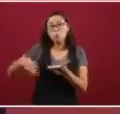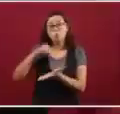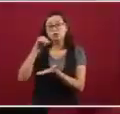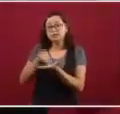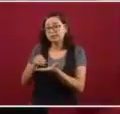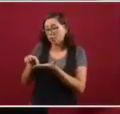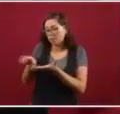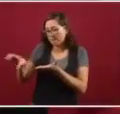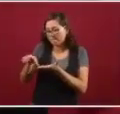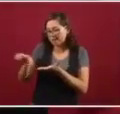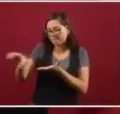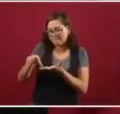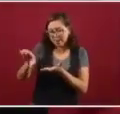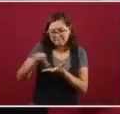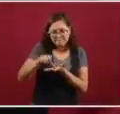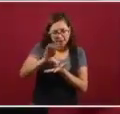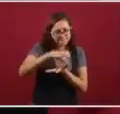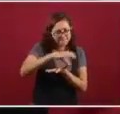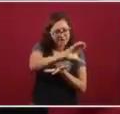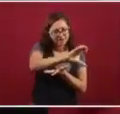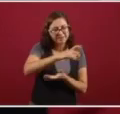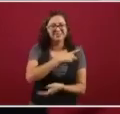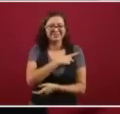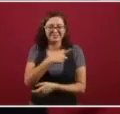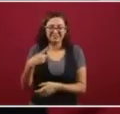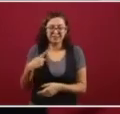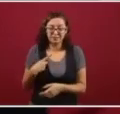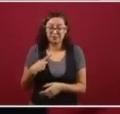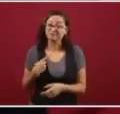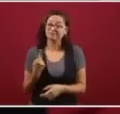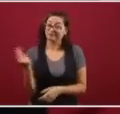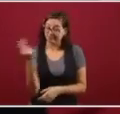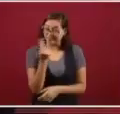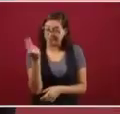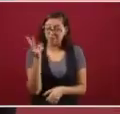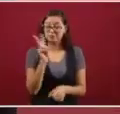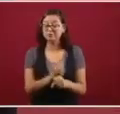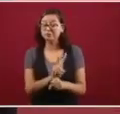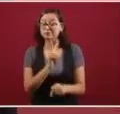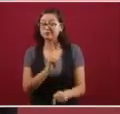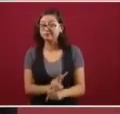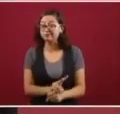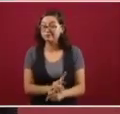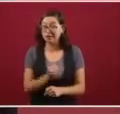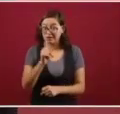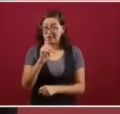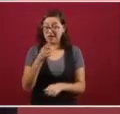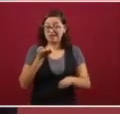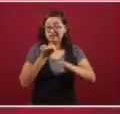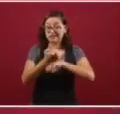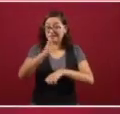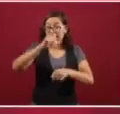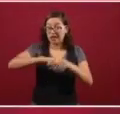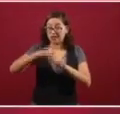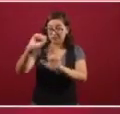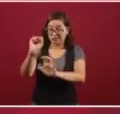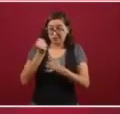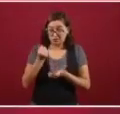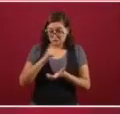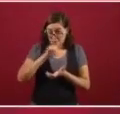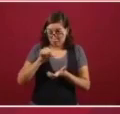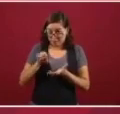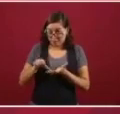Entonces hay que ver si están llegando esas participaciones. En